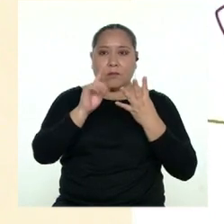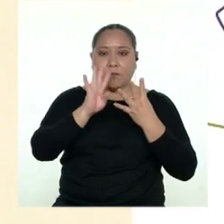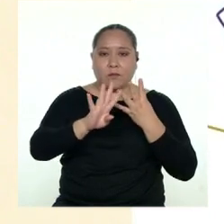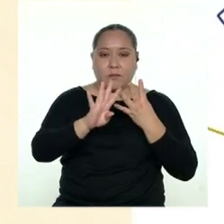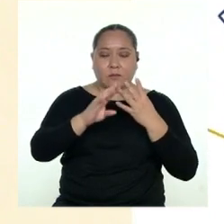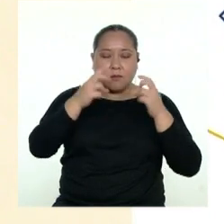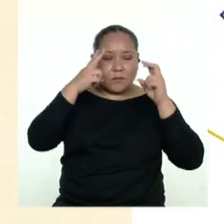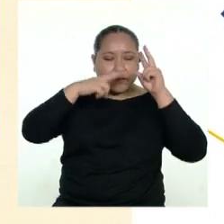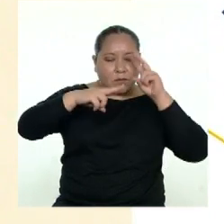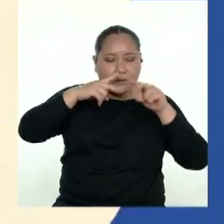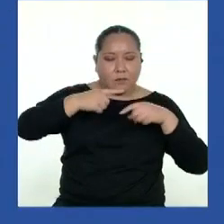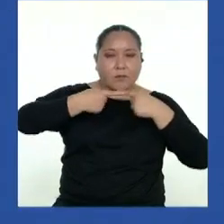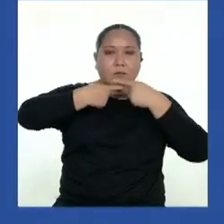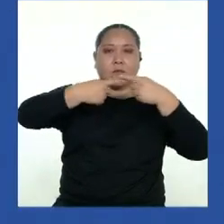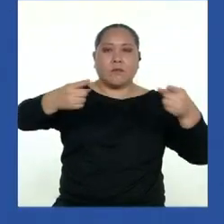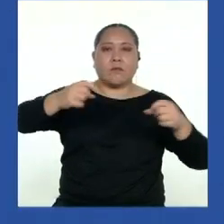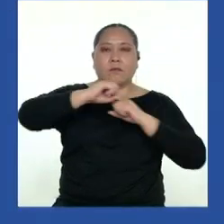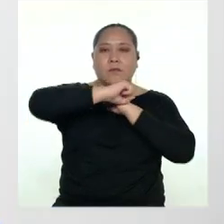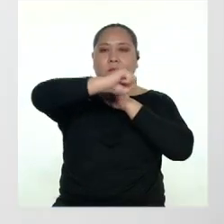y difundiremos.